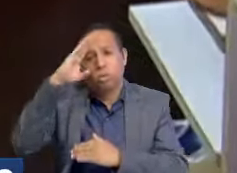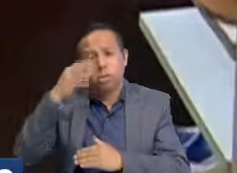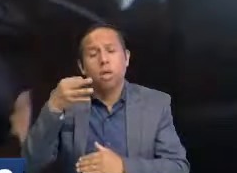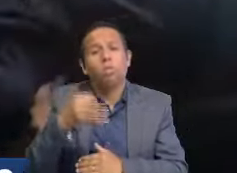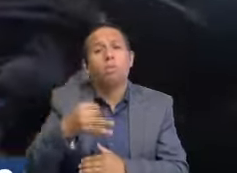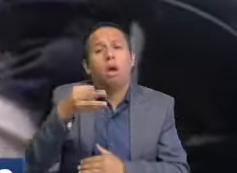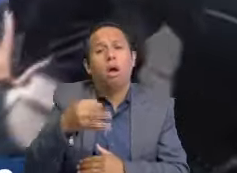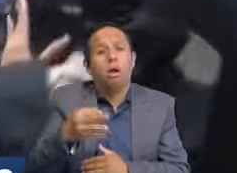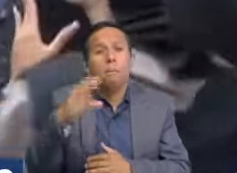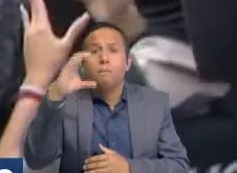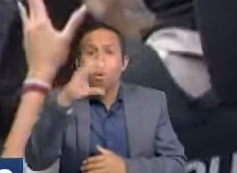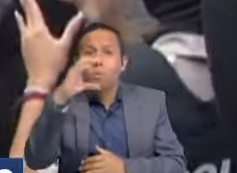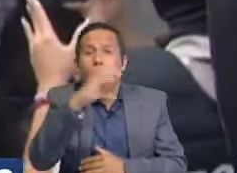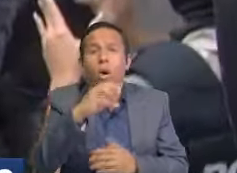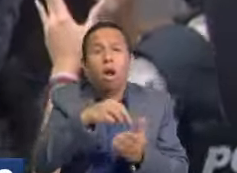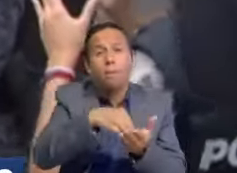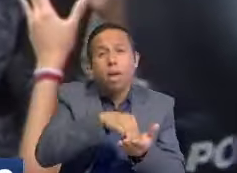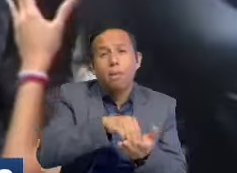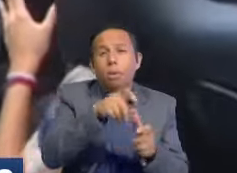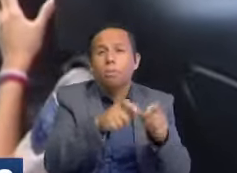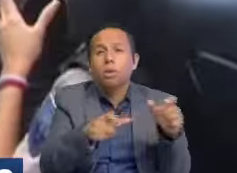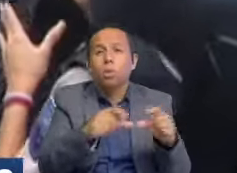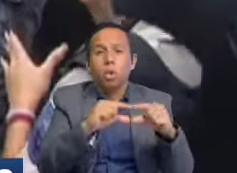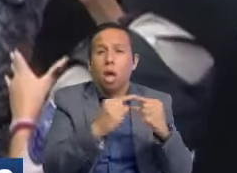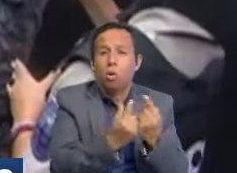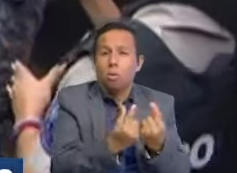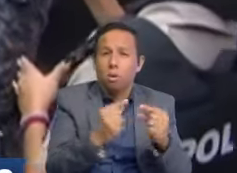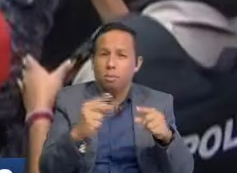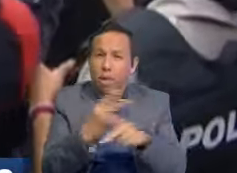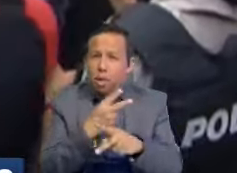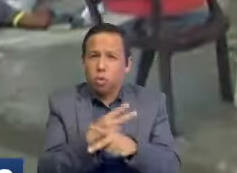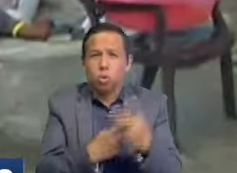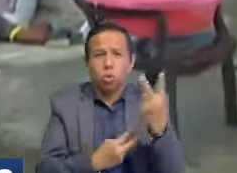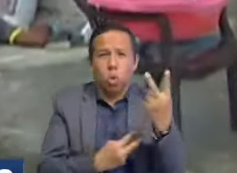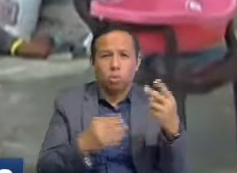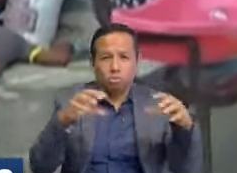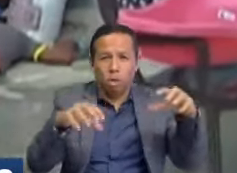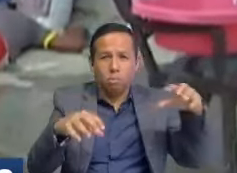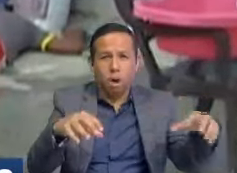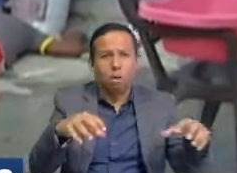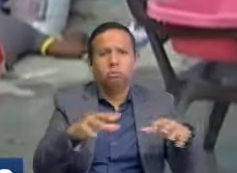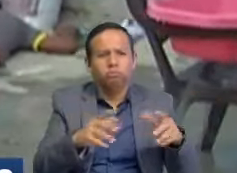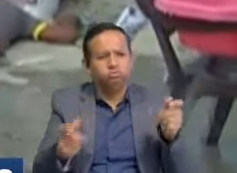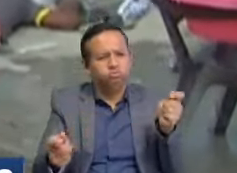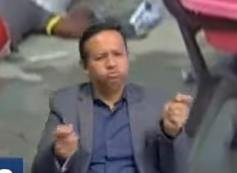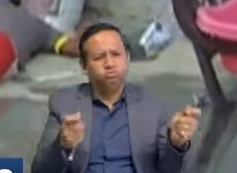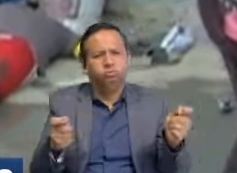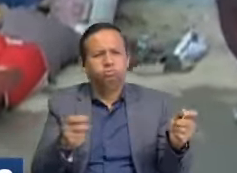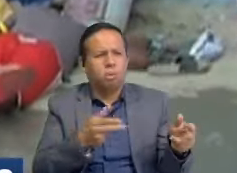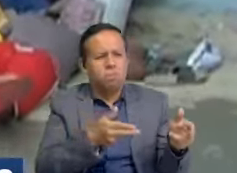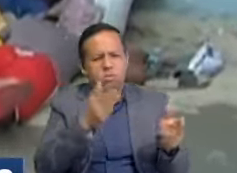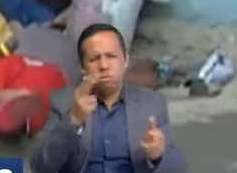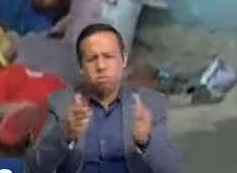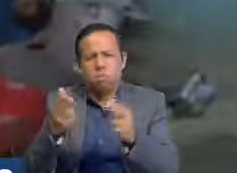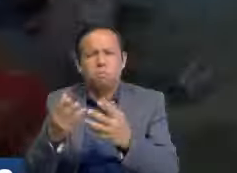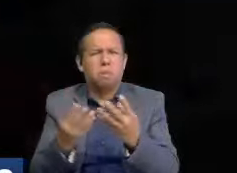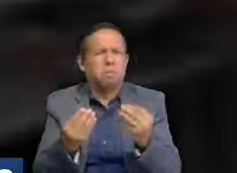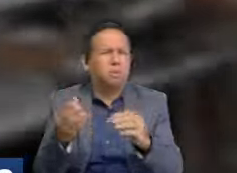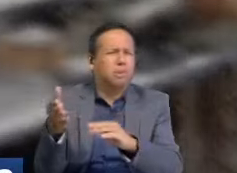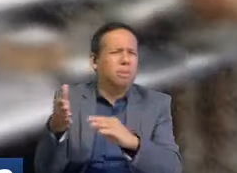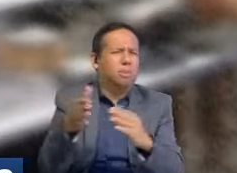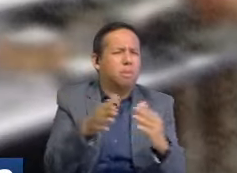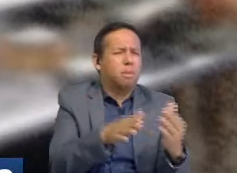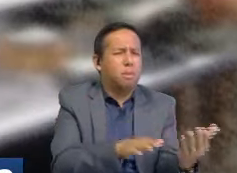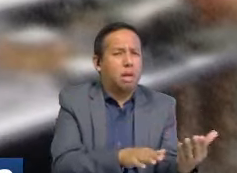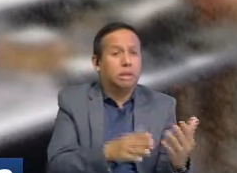varios miembros de las dos bandas que se disputan el territorio del cantón ferroviario y que han causado la muerte de cientos de personas. En total